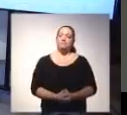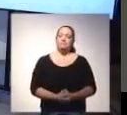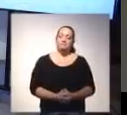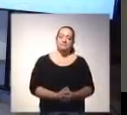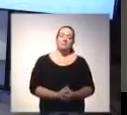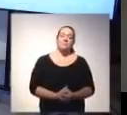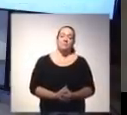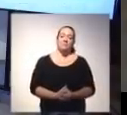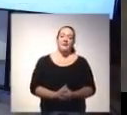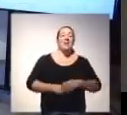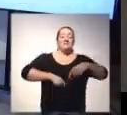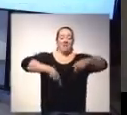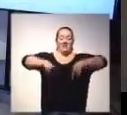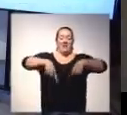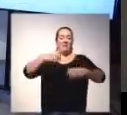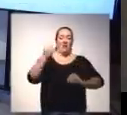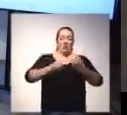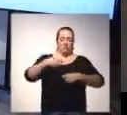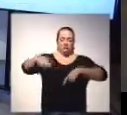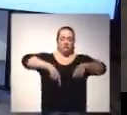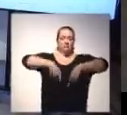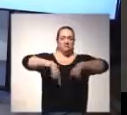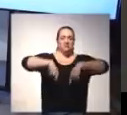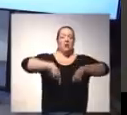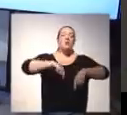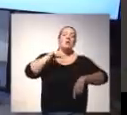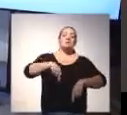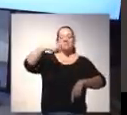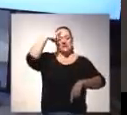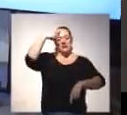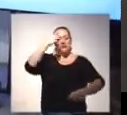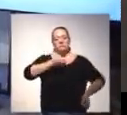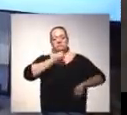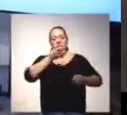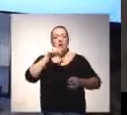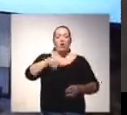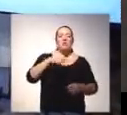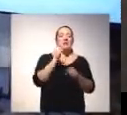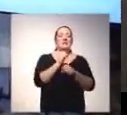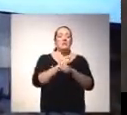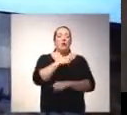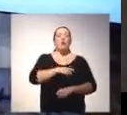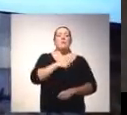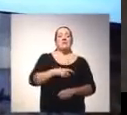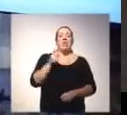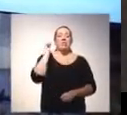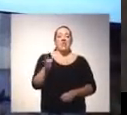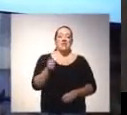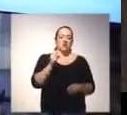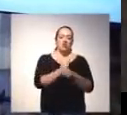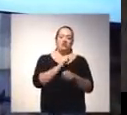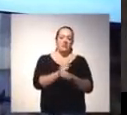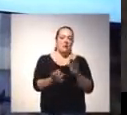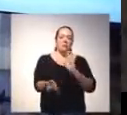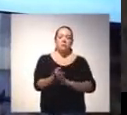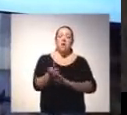En cuanto a la circulación del tráfico, recordar, hoy hemos hecho un trabajo nuevamente en el comité de dirección, recordar